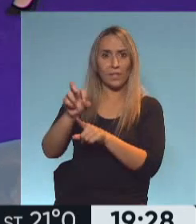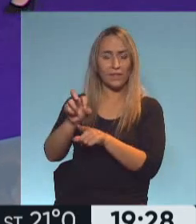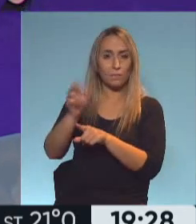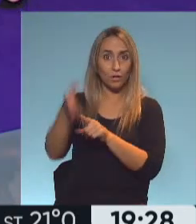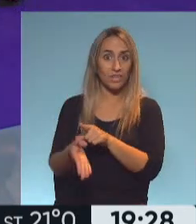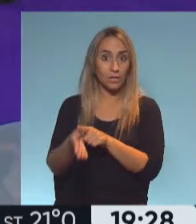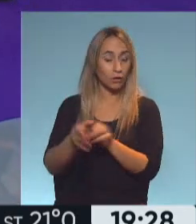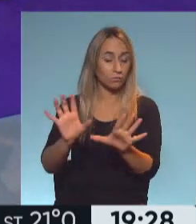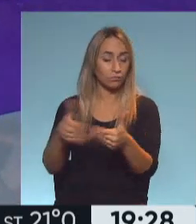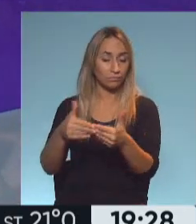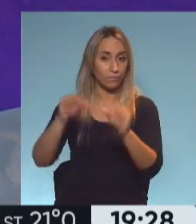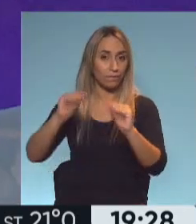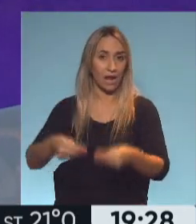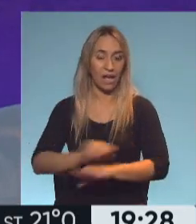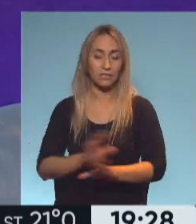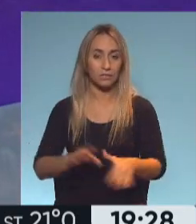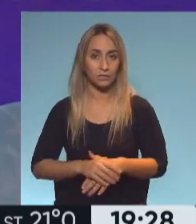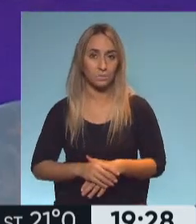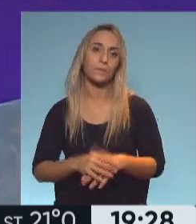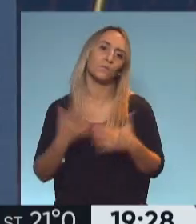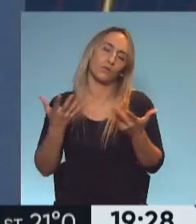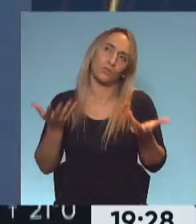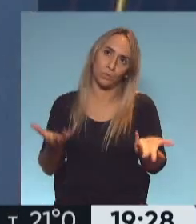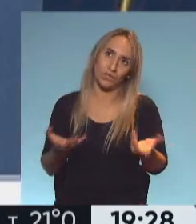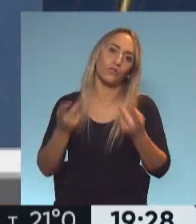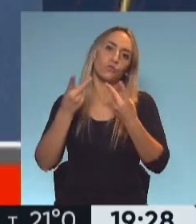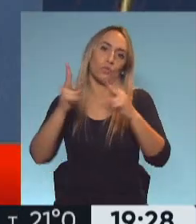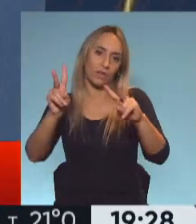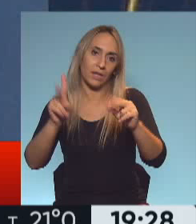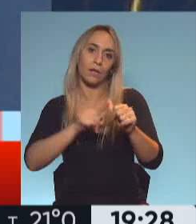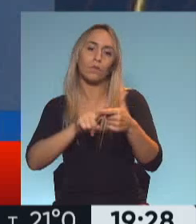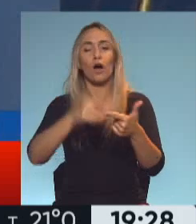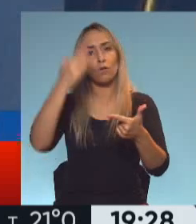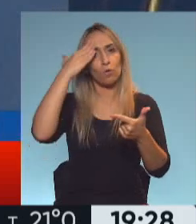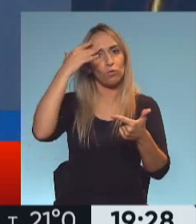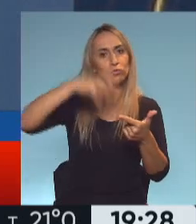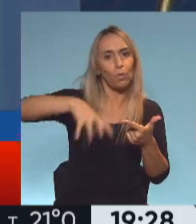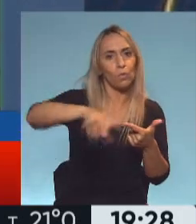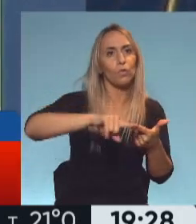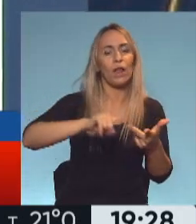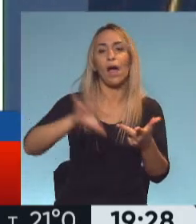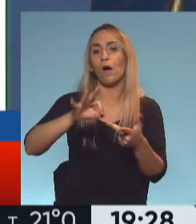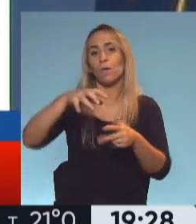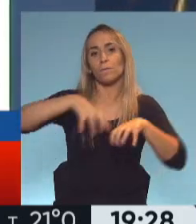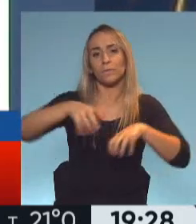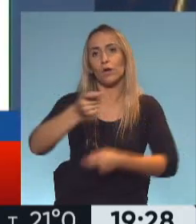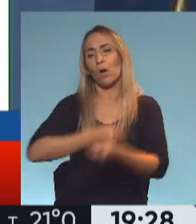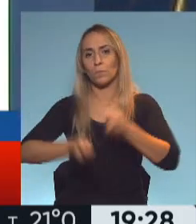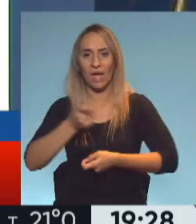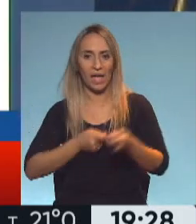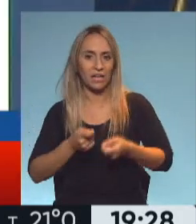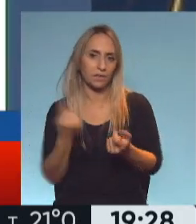Sí, obviamente la serie más afectada, obviamente iba a estar turismo, obviamente iba a estar cultura, el comercio, bueno, en